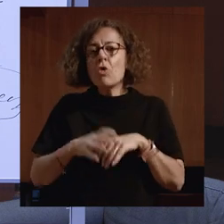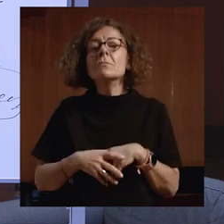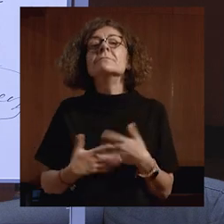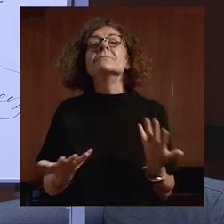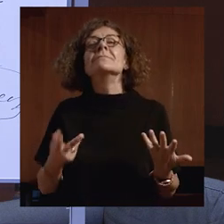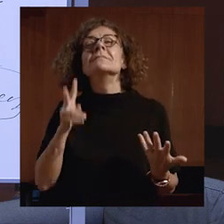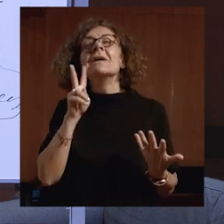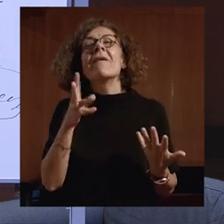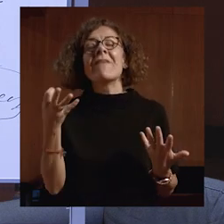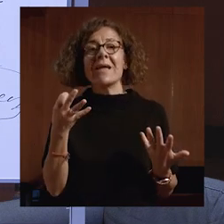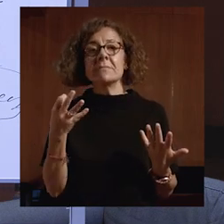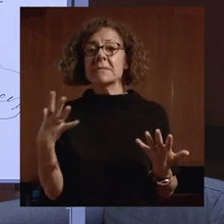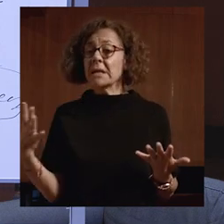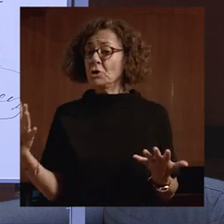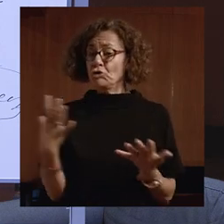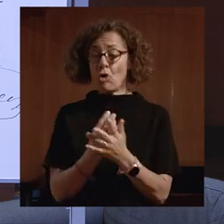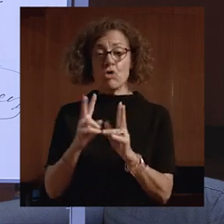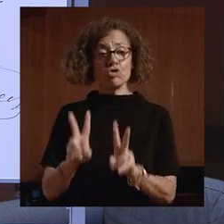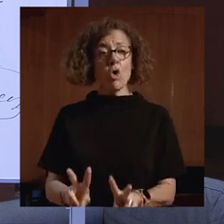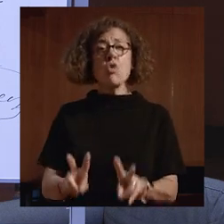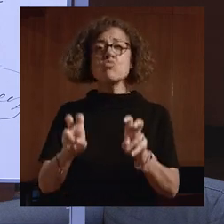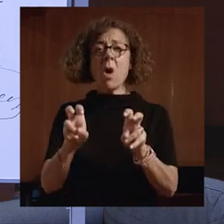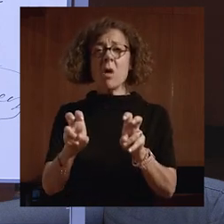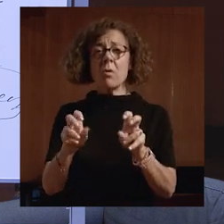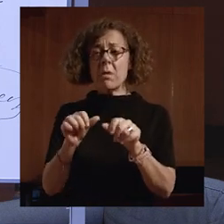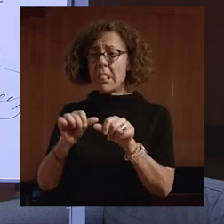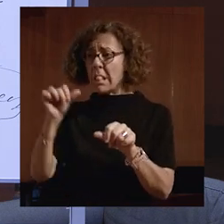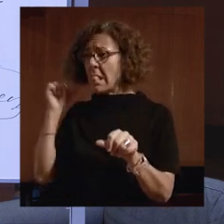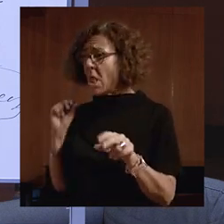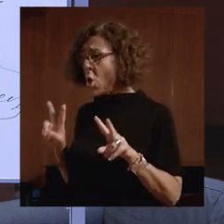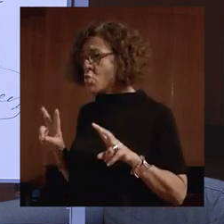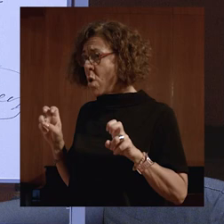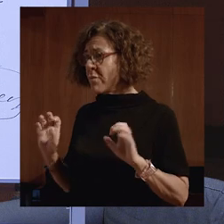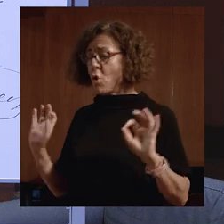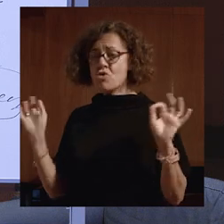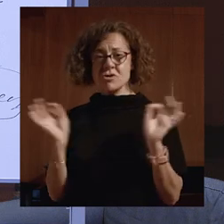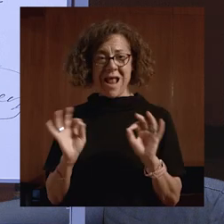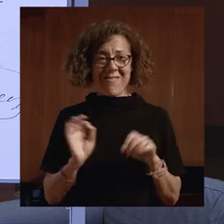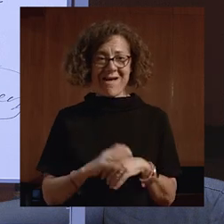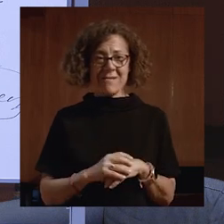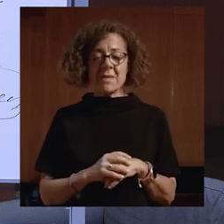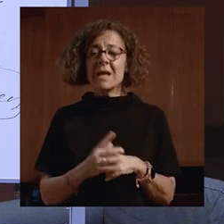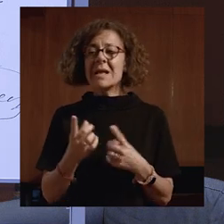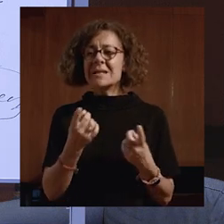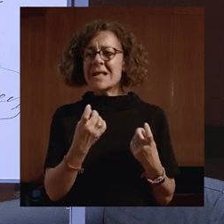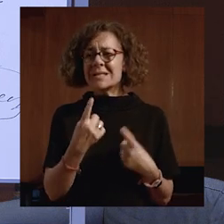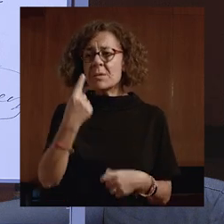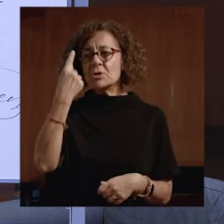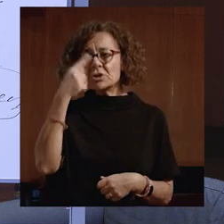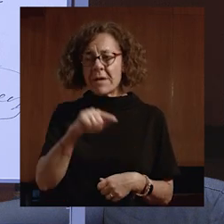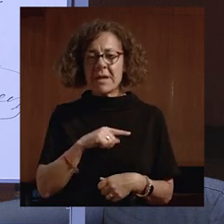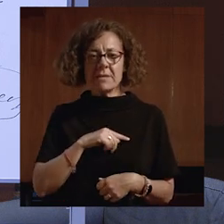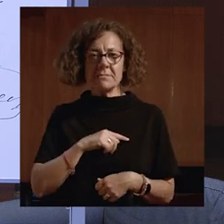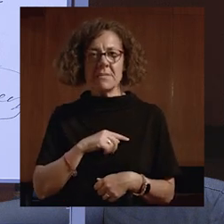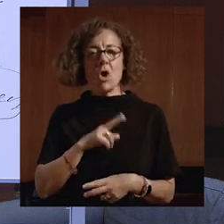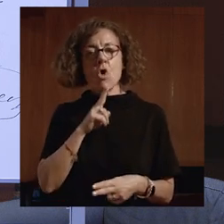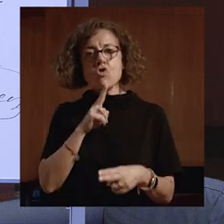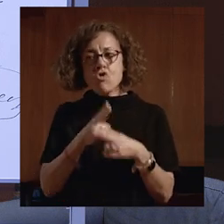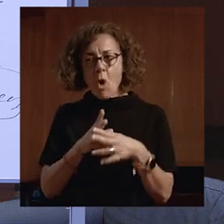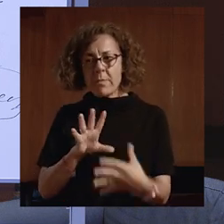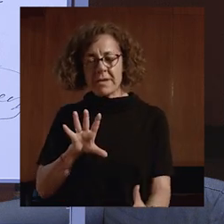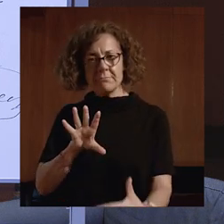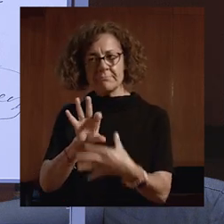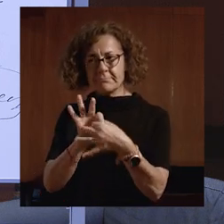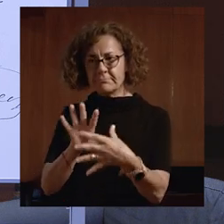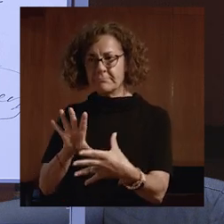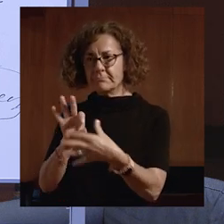que todo es nuevo, pero nada es nuevo. Y nomenclatura, y necesitamos saber nombrar a las cosas. Y muchas